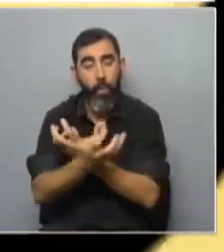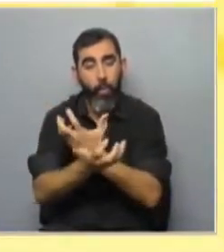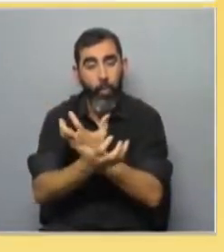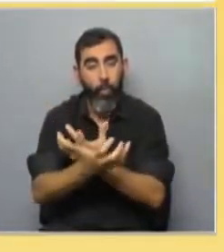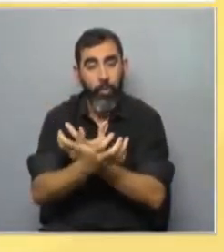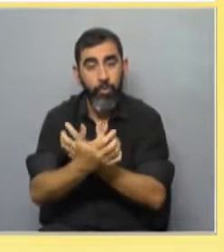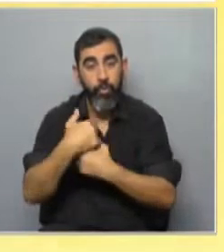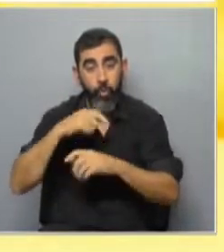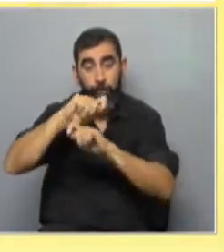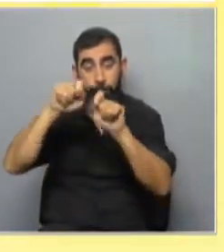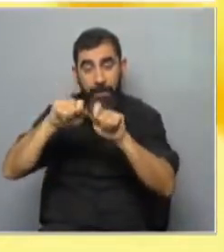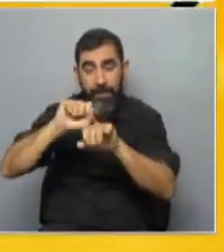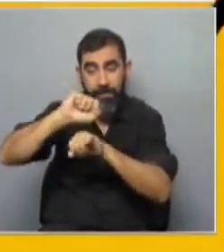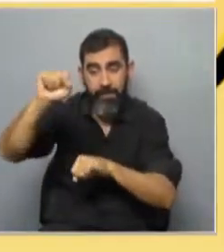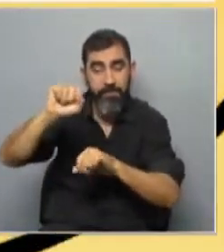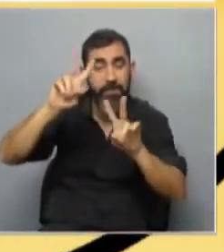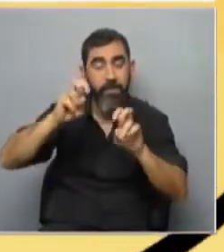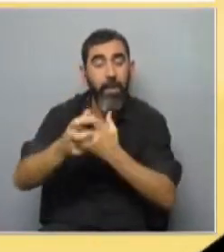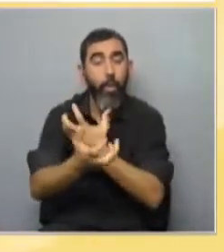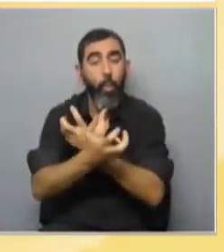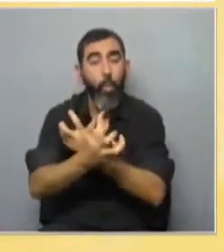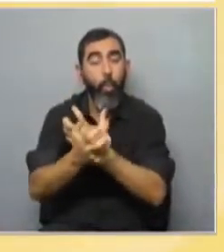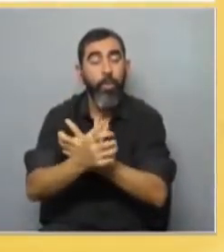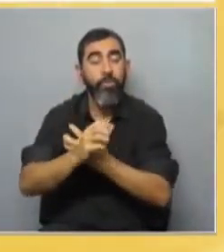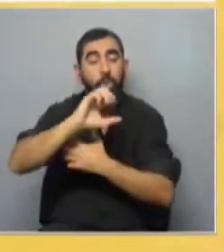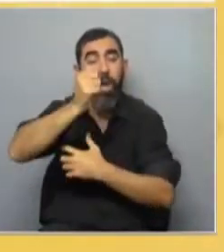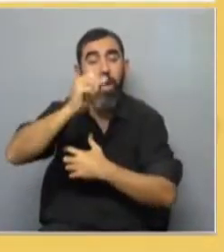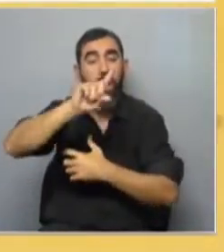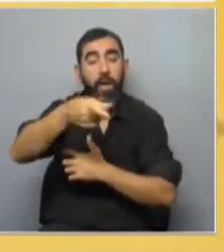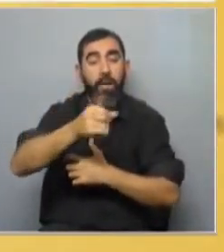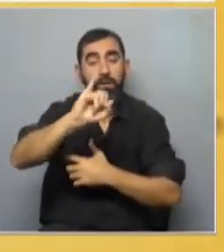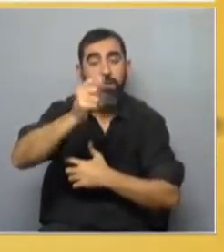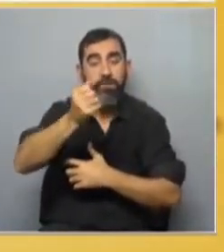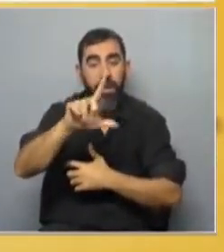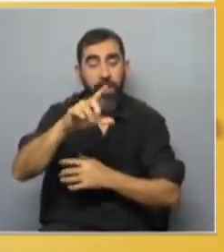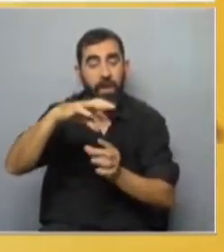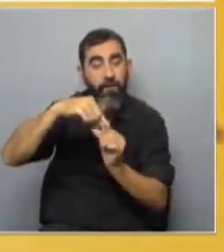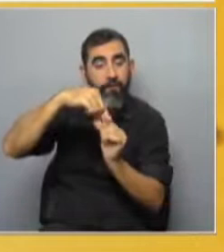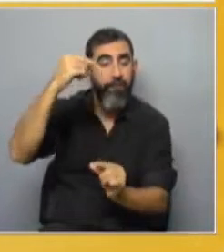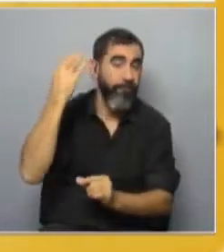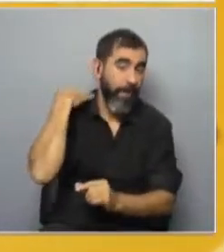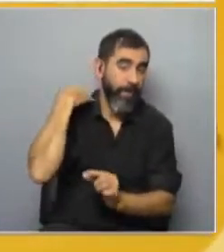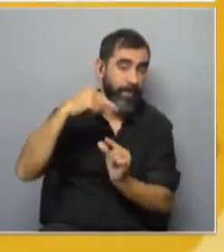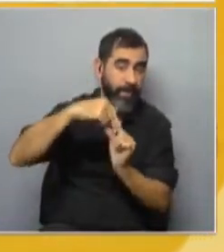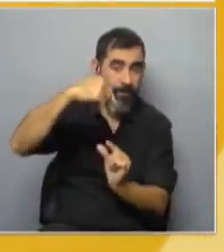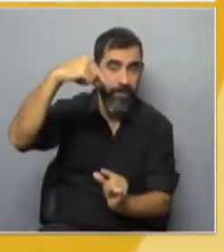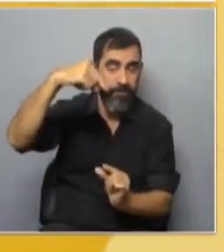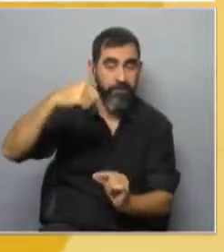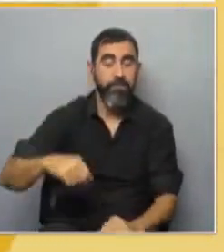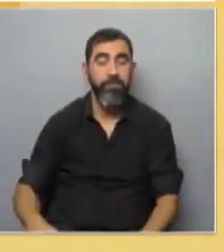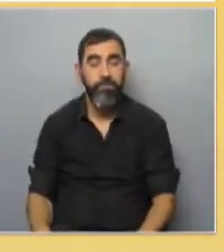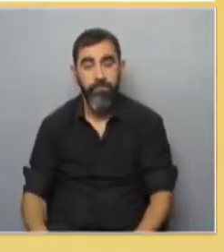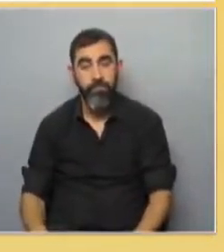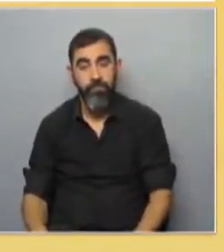yo en mi tesis me centré en lo que es el esqueleto axial, o sea, todo el estudio de las vértebras, porque me pareció que